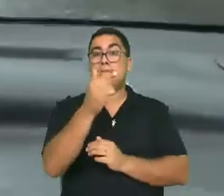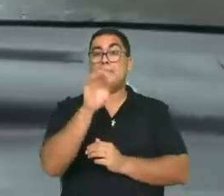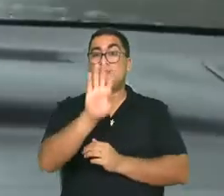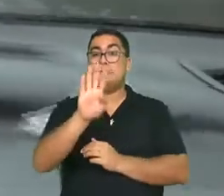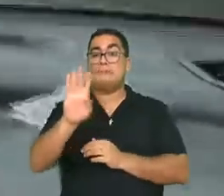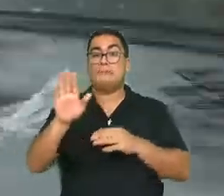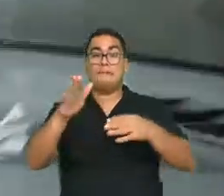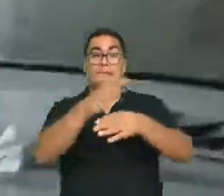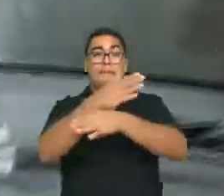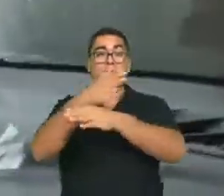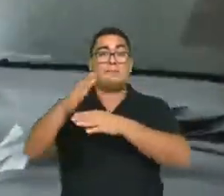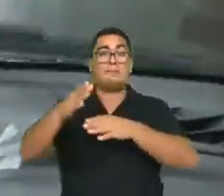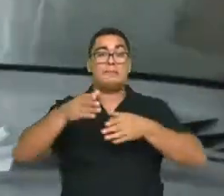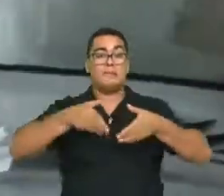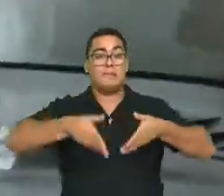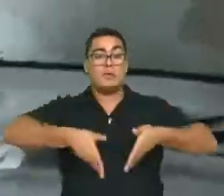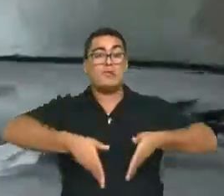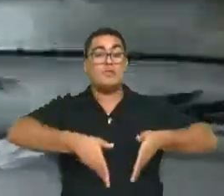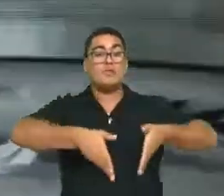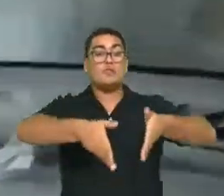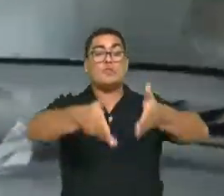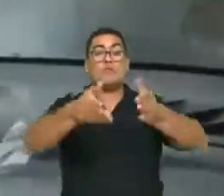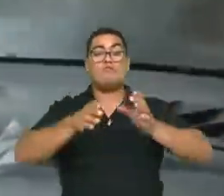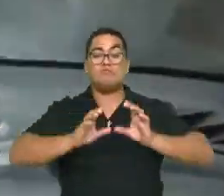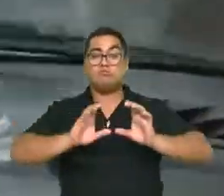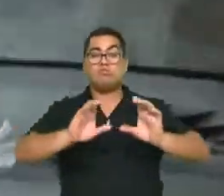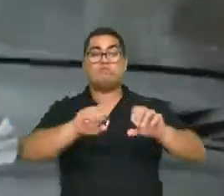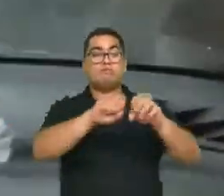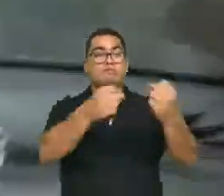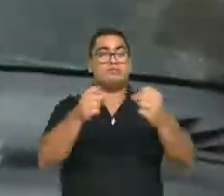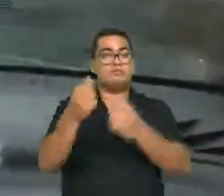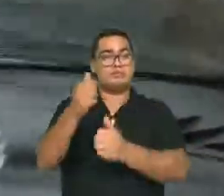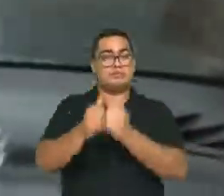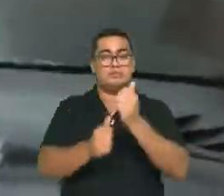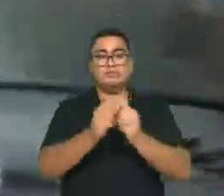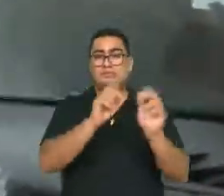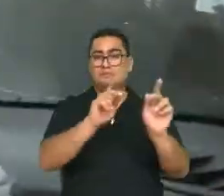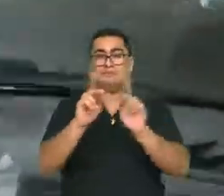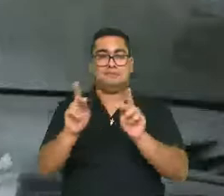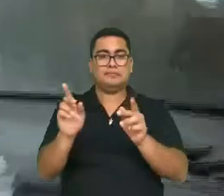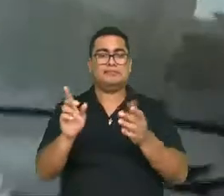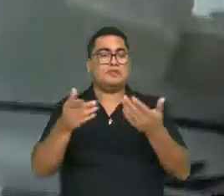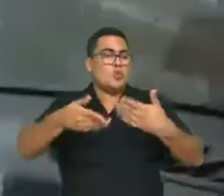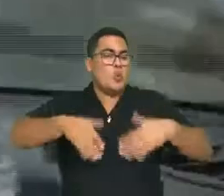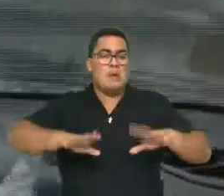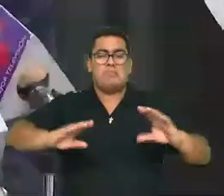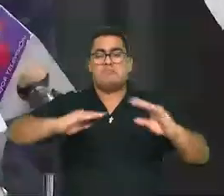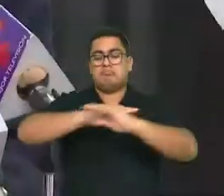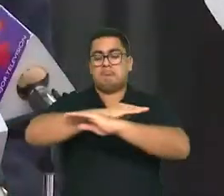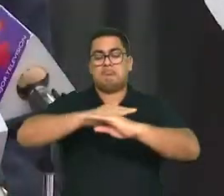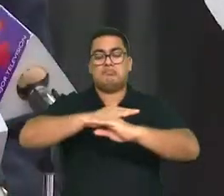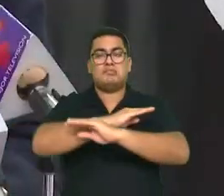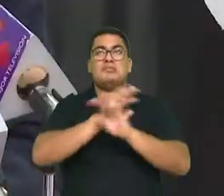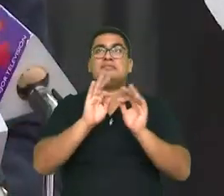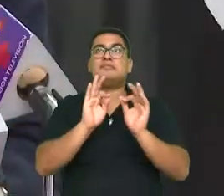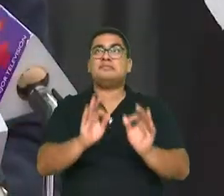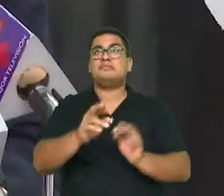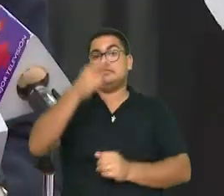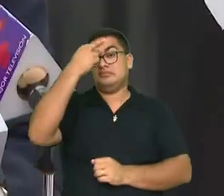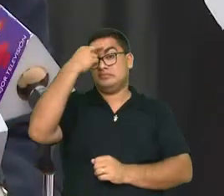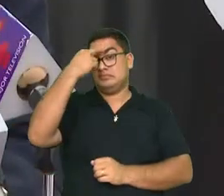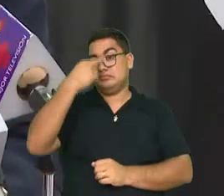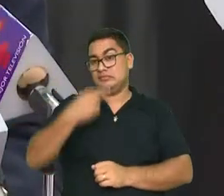de la red vial afectados no comprometen la circulación de nuestro pueblo por todo nuestro territorio. Asimismo, el titular de